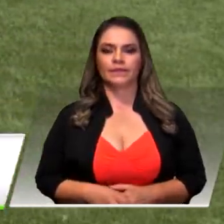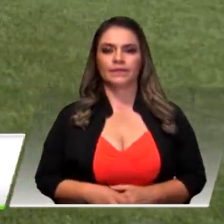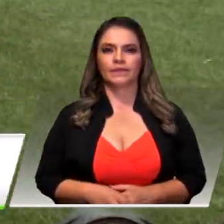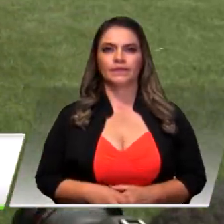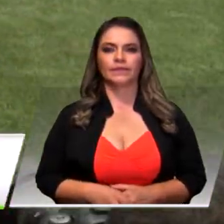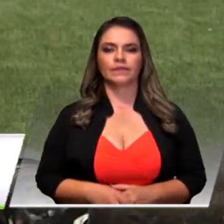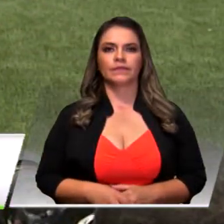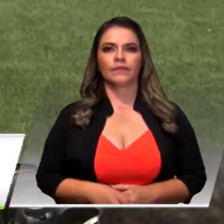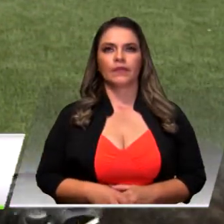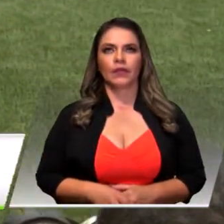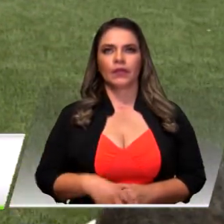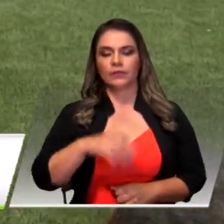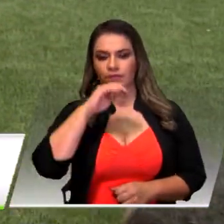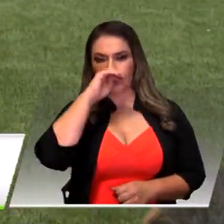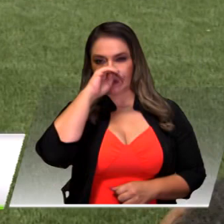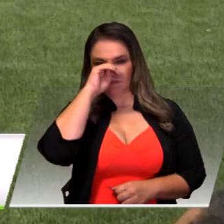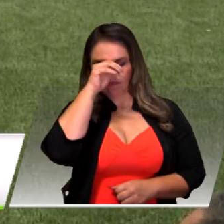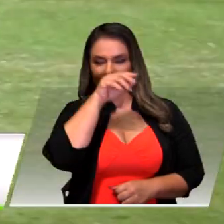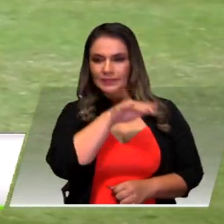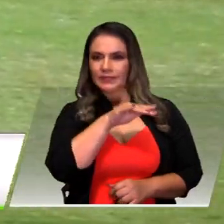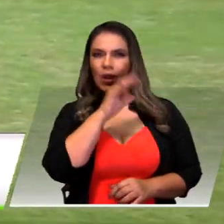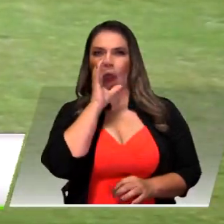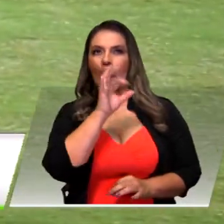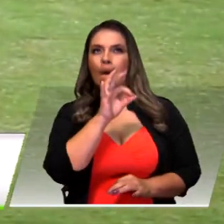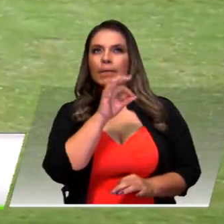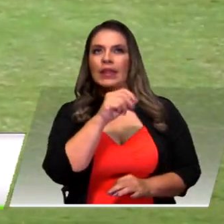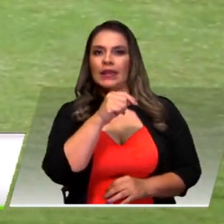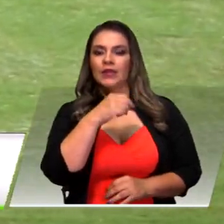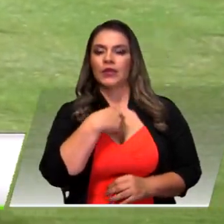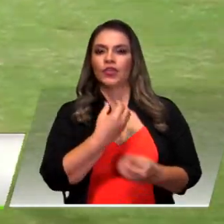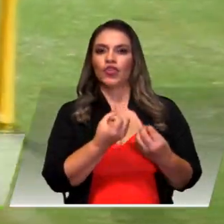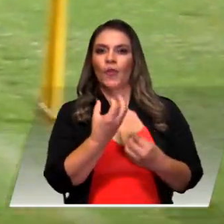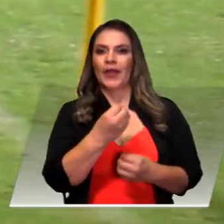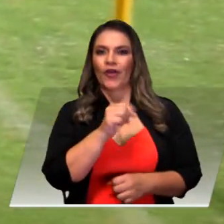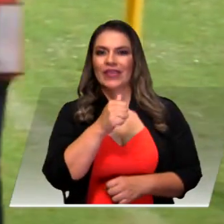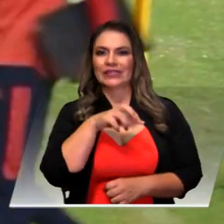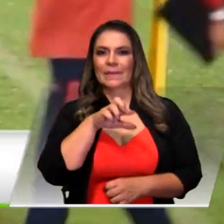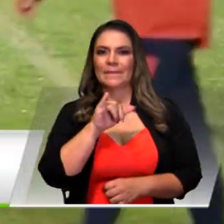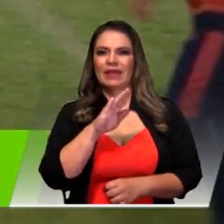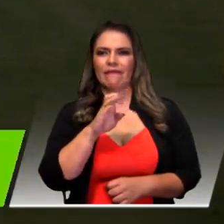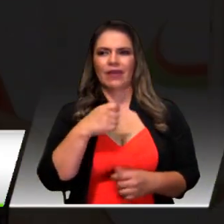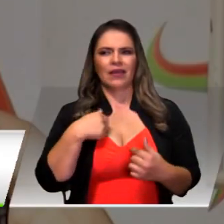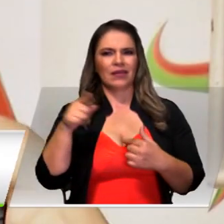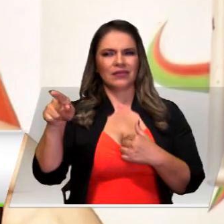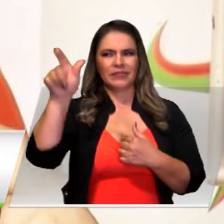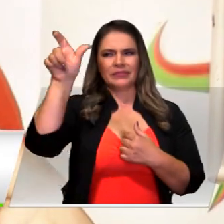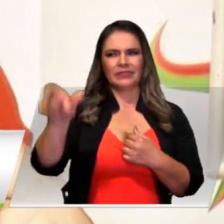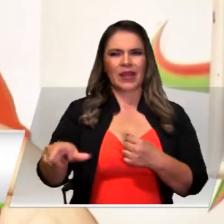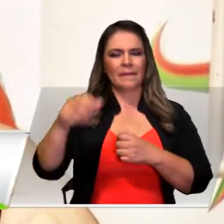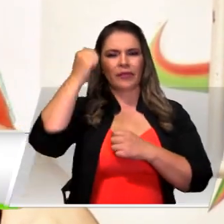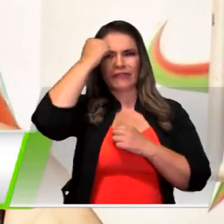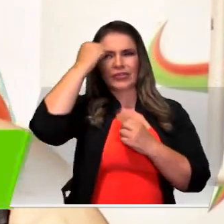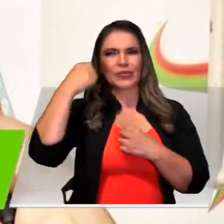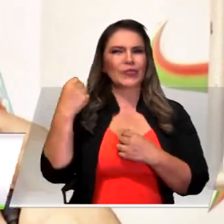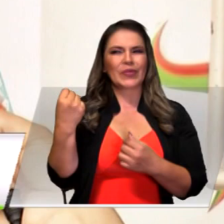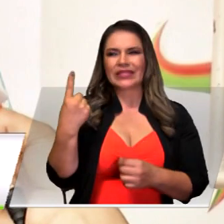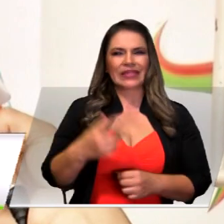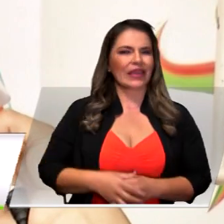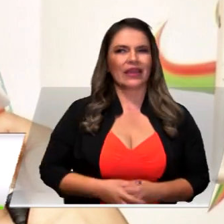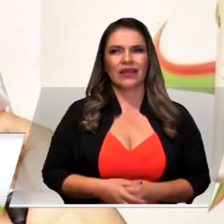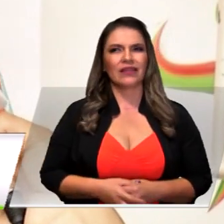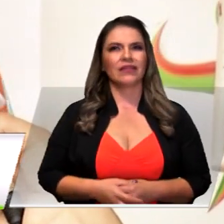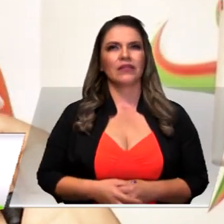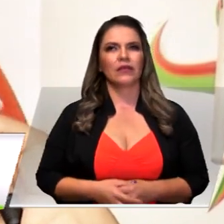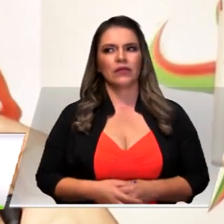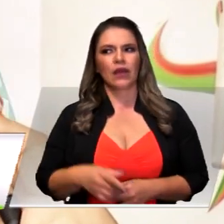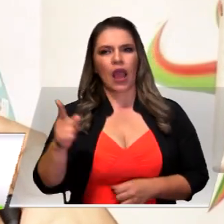El eterno capitán de la Selección Colombia no entiende las decisiones tácticas de Carlos Queiroz en la tricolor. No armamos una sola jugada de